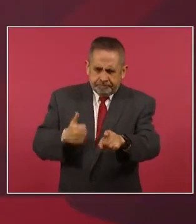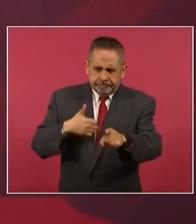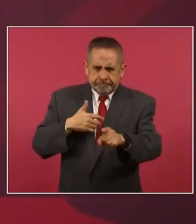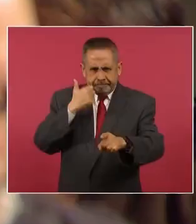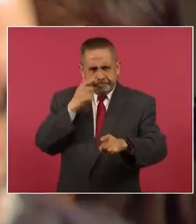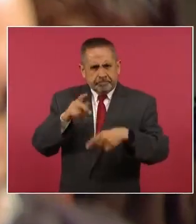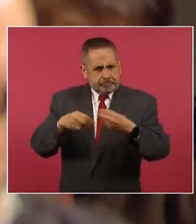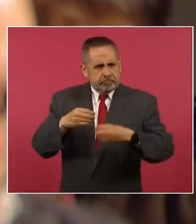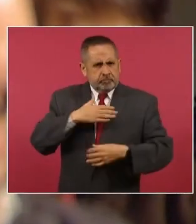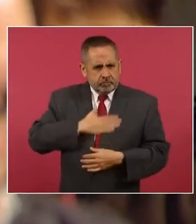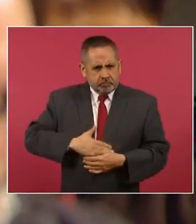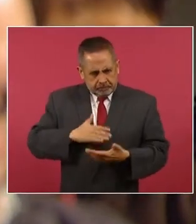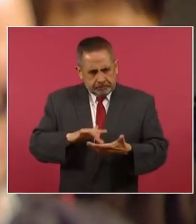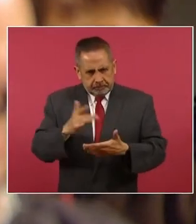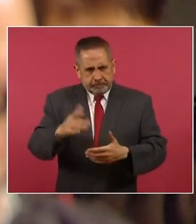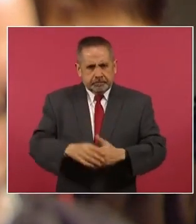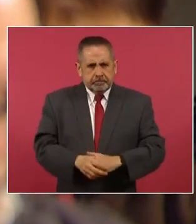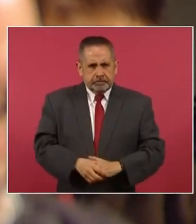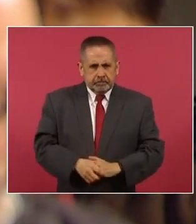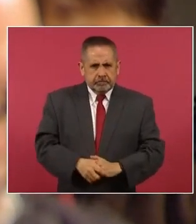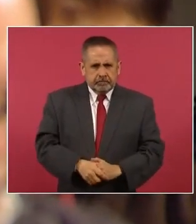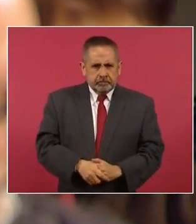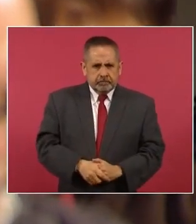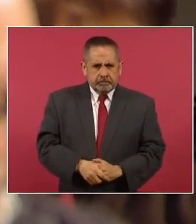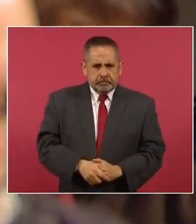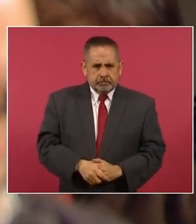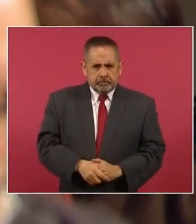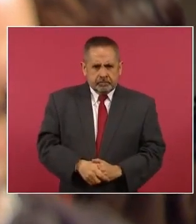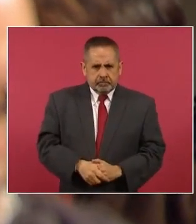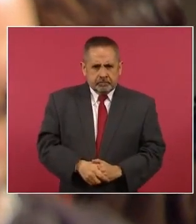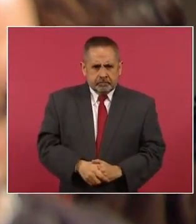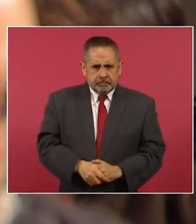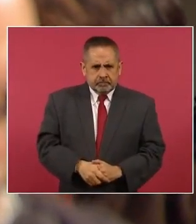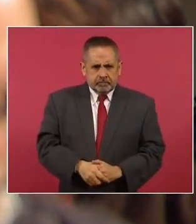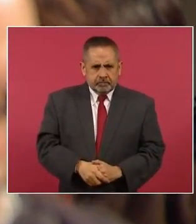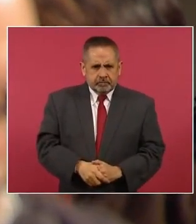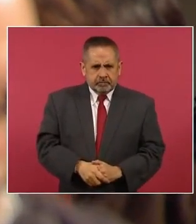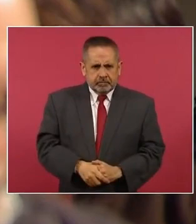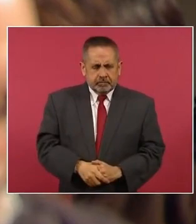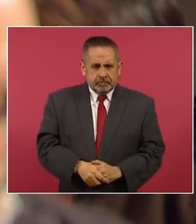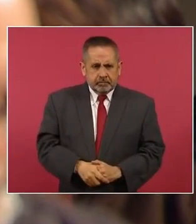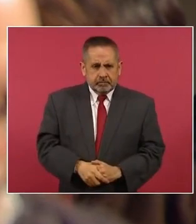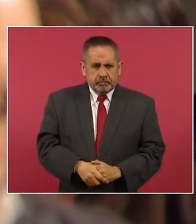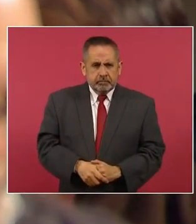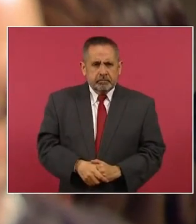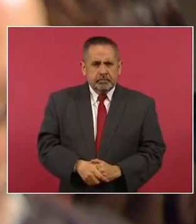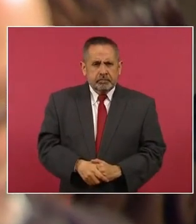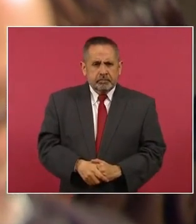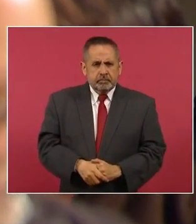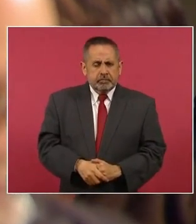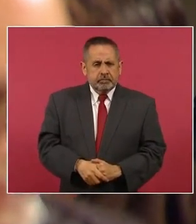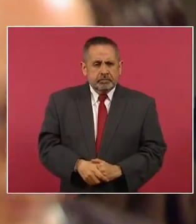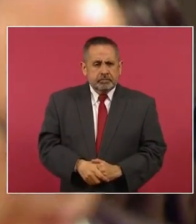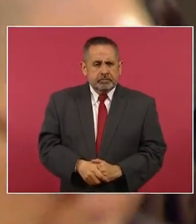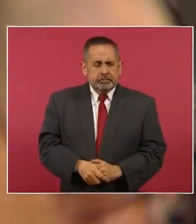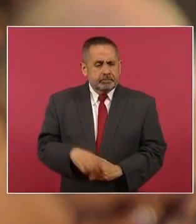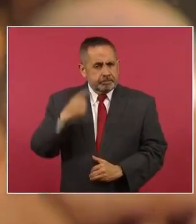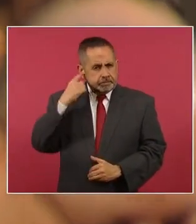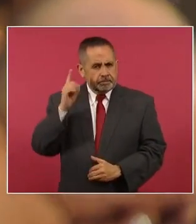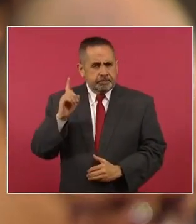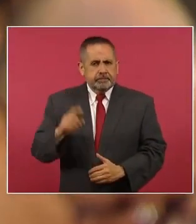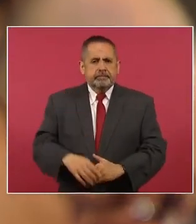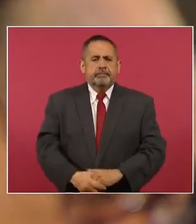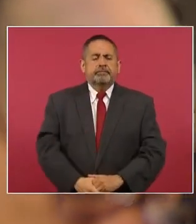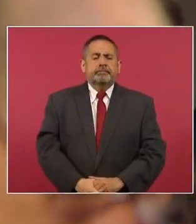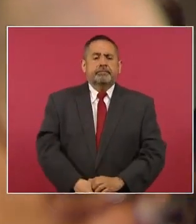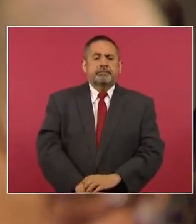deseo de justicia. Eso lo conocemos, porque esta interacción no hubiera sido posible